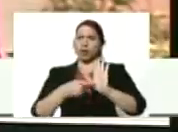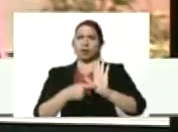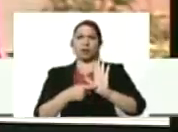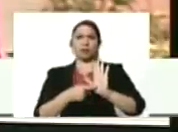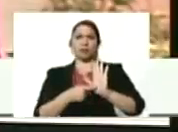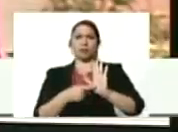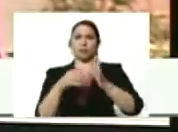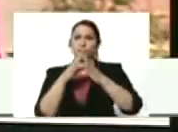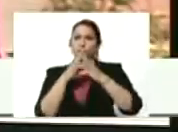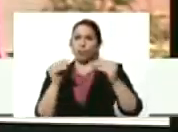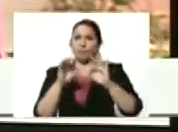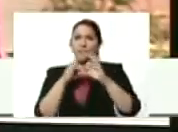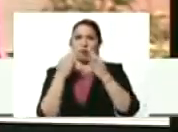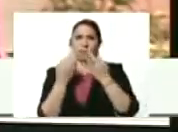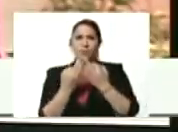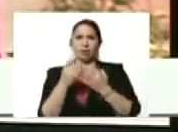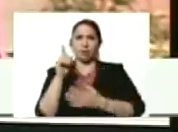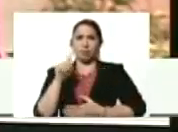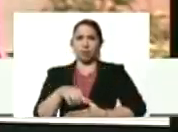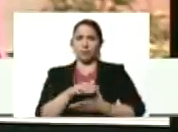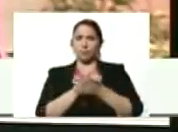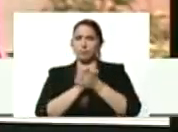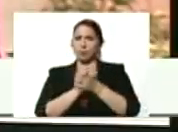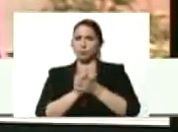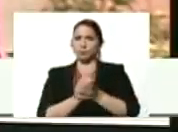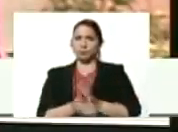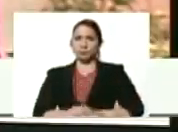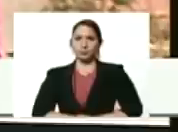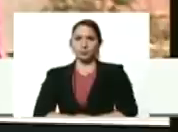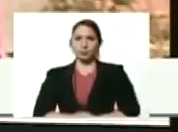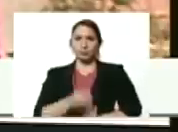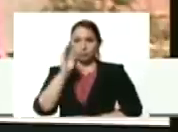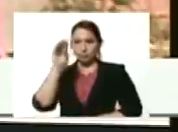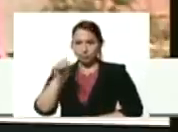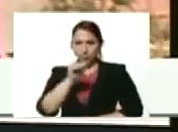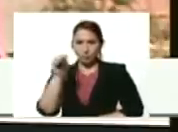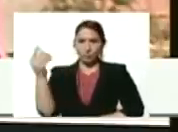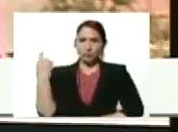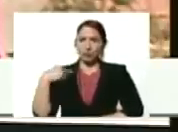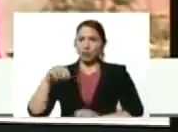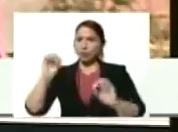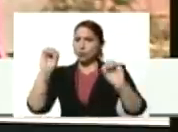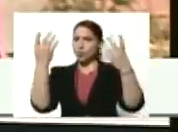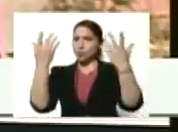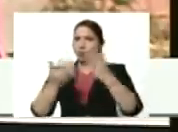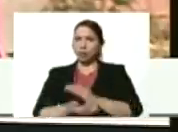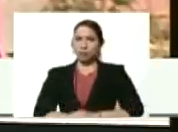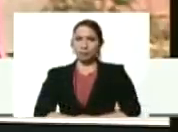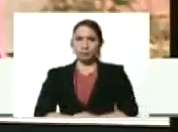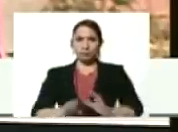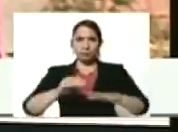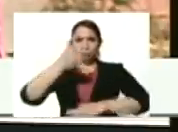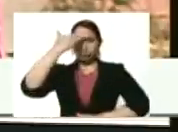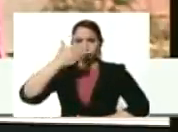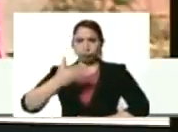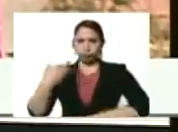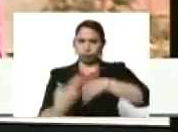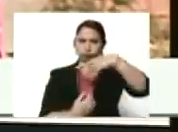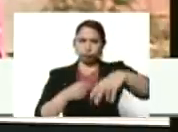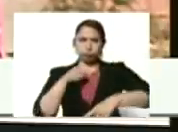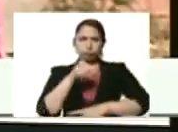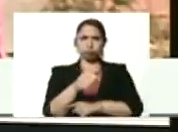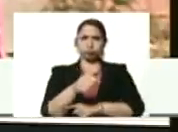sus familiares y a sus amigos. Que Dios tenga en su gloria al comandante guerrillero y